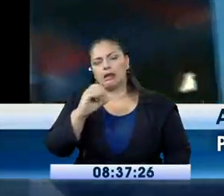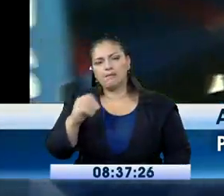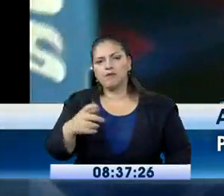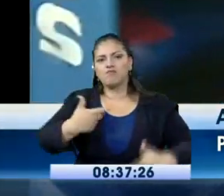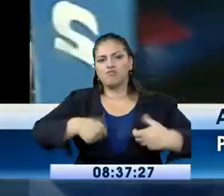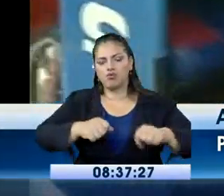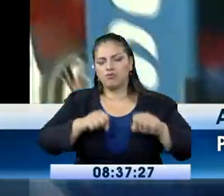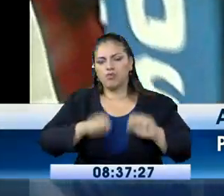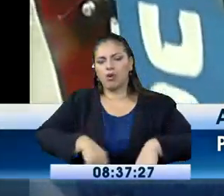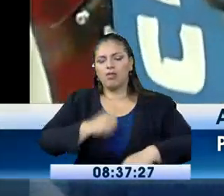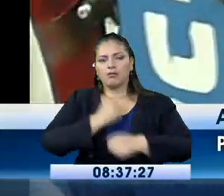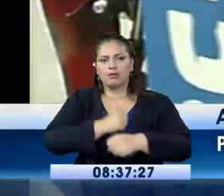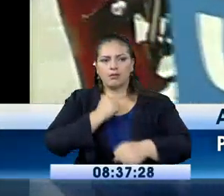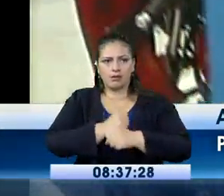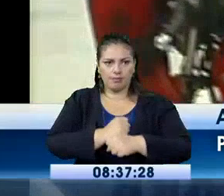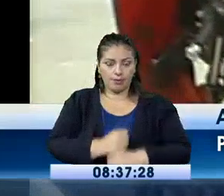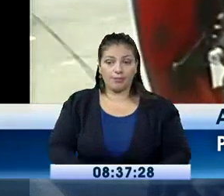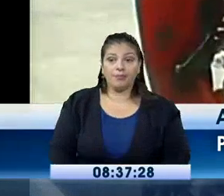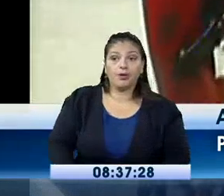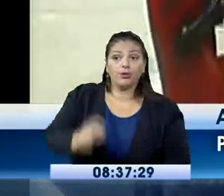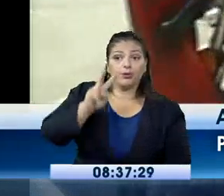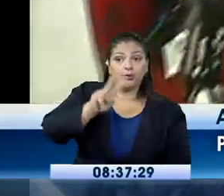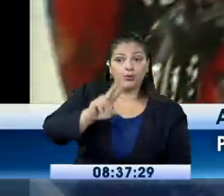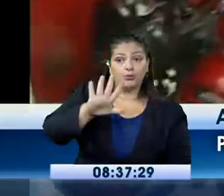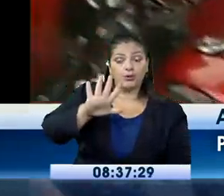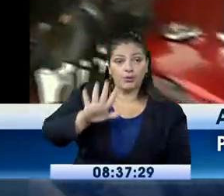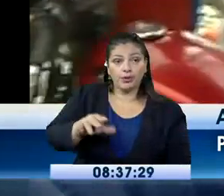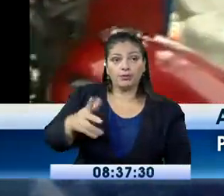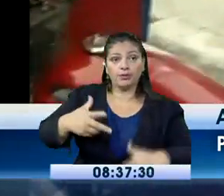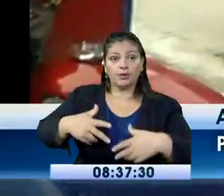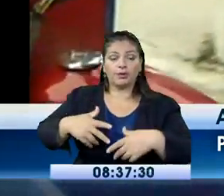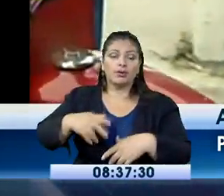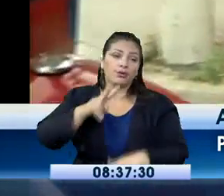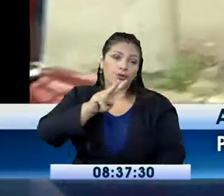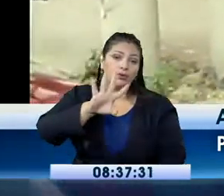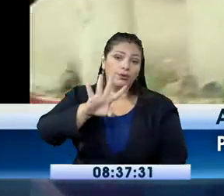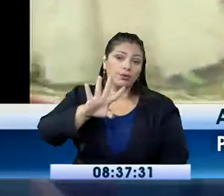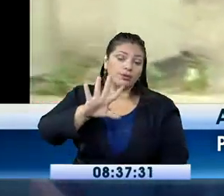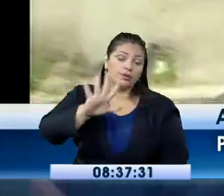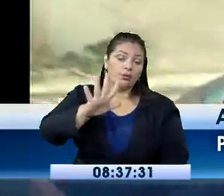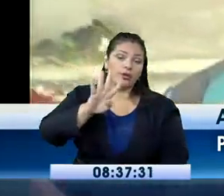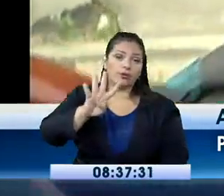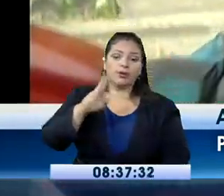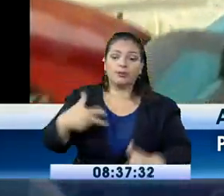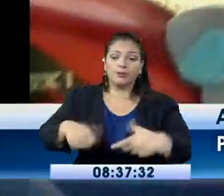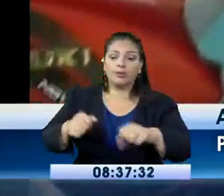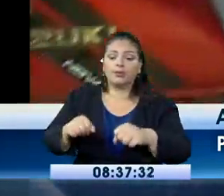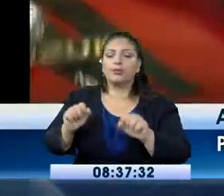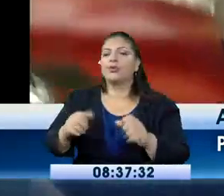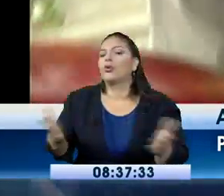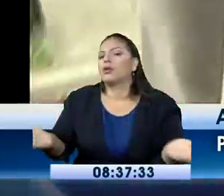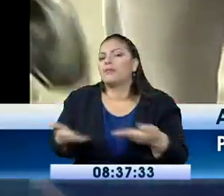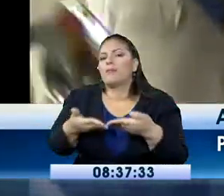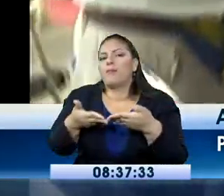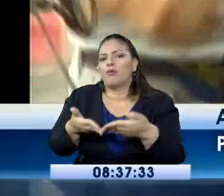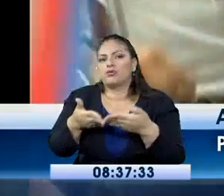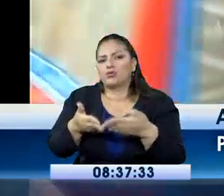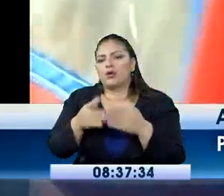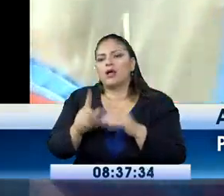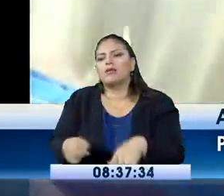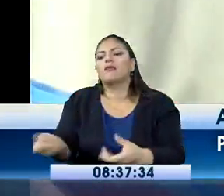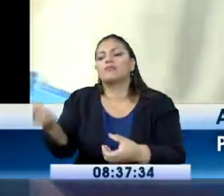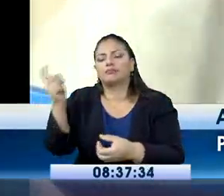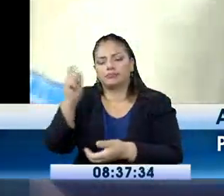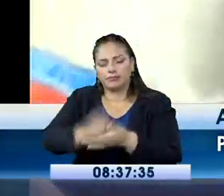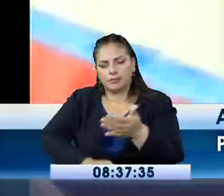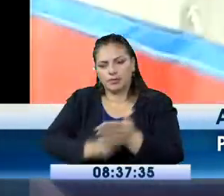Tenguel. Eso ya está en pleno proceso ya de regularización. Estamos ahorita ya calificando los GPS para que se adecúen a